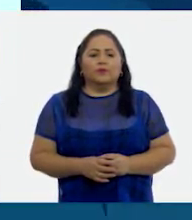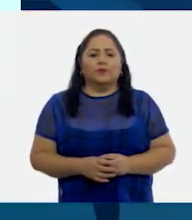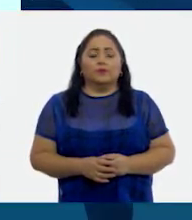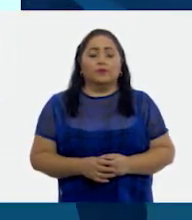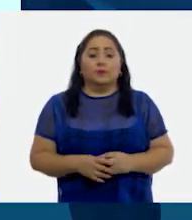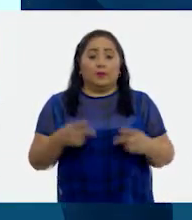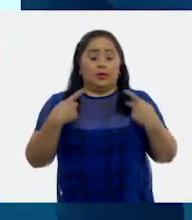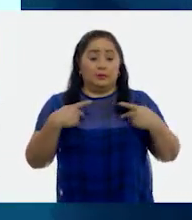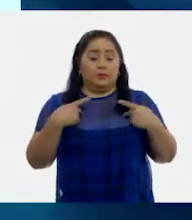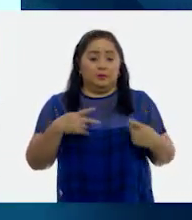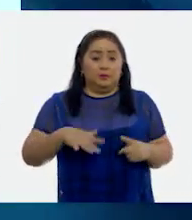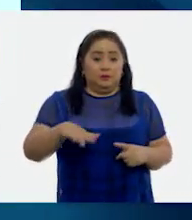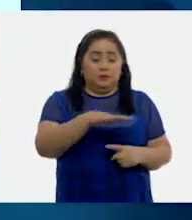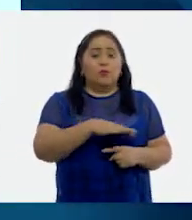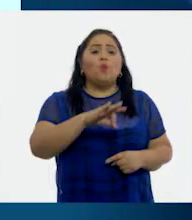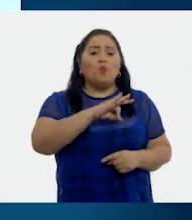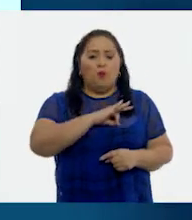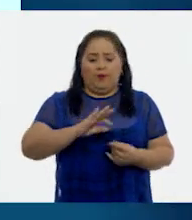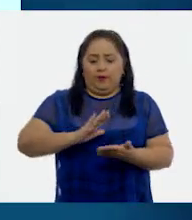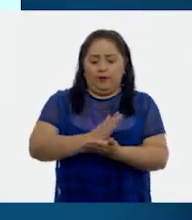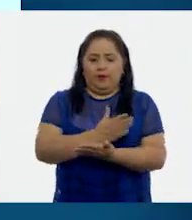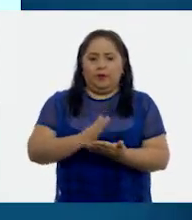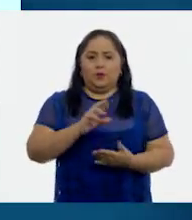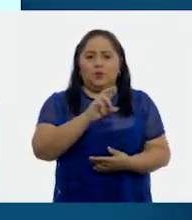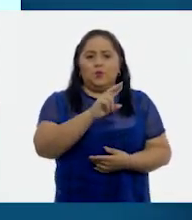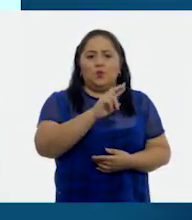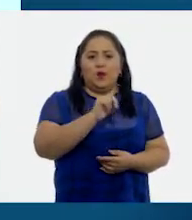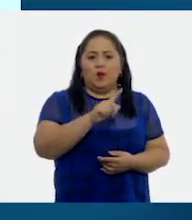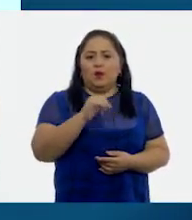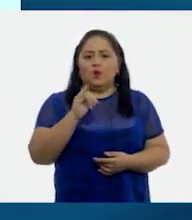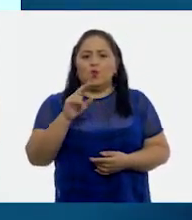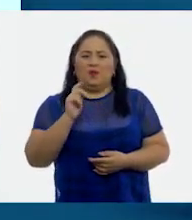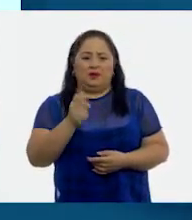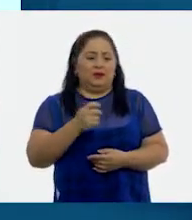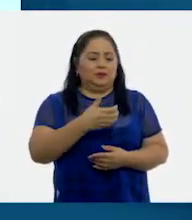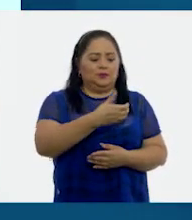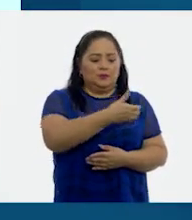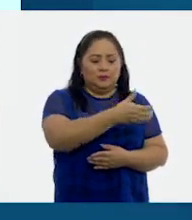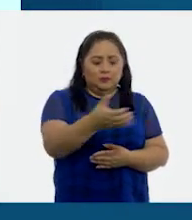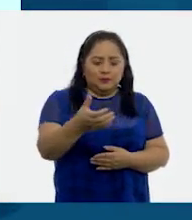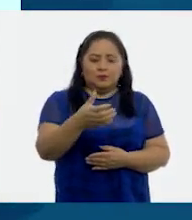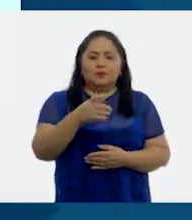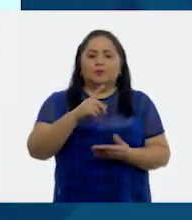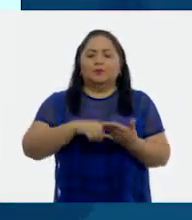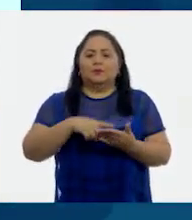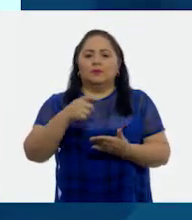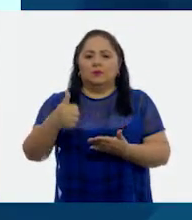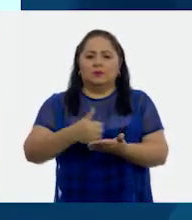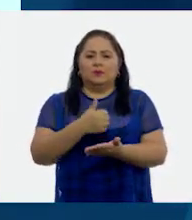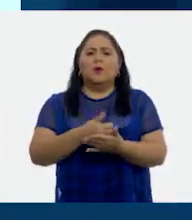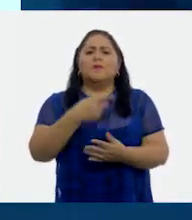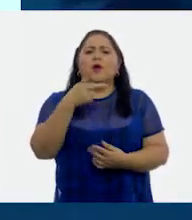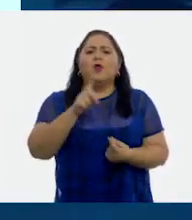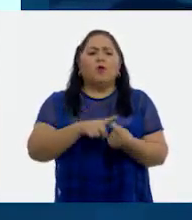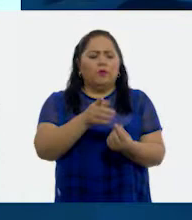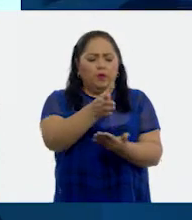La población puede dividirse en rural y urbana, pero ¿dónde está el límite entre